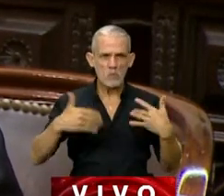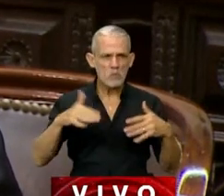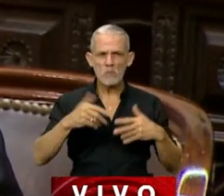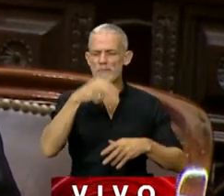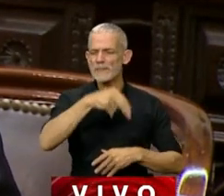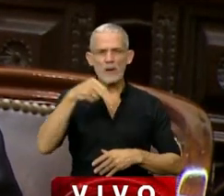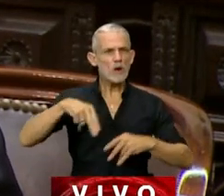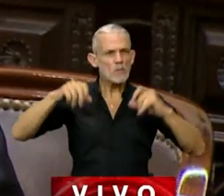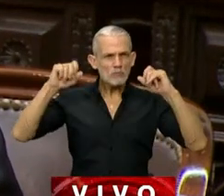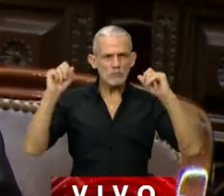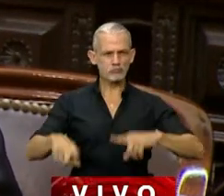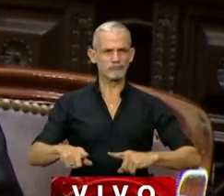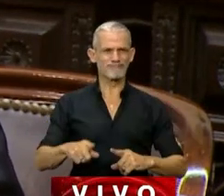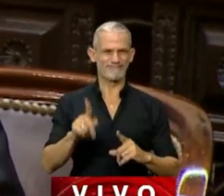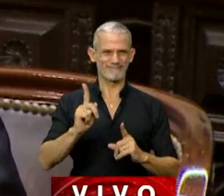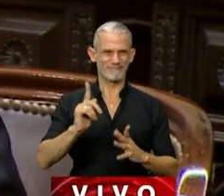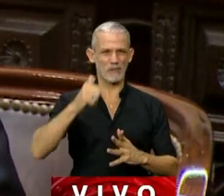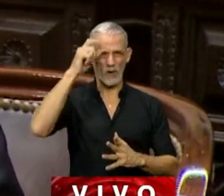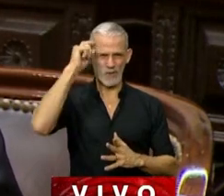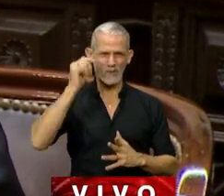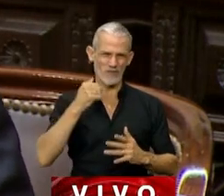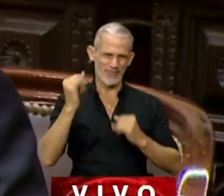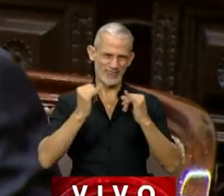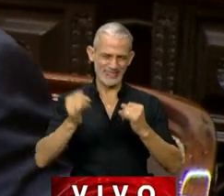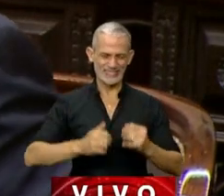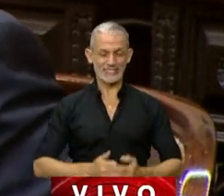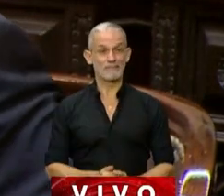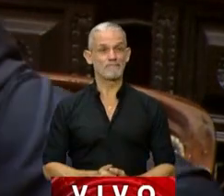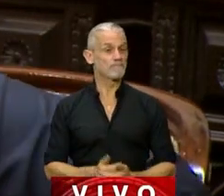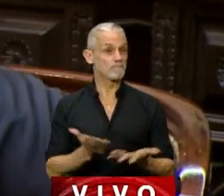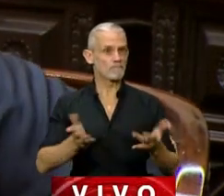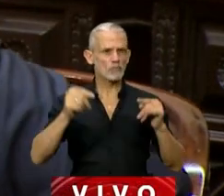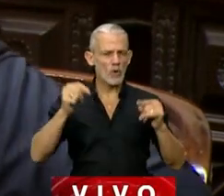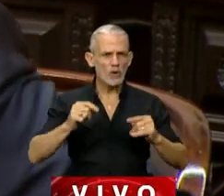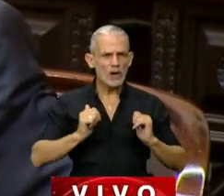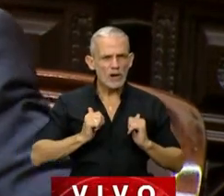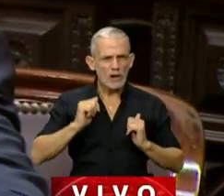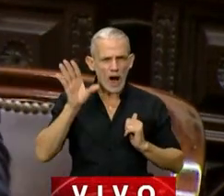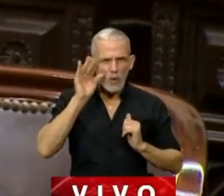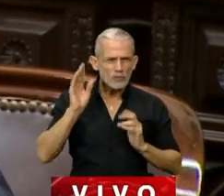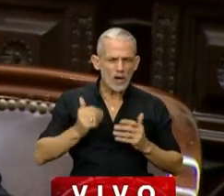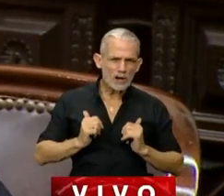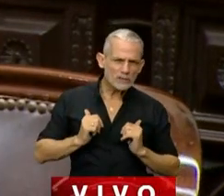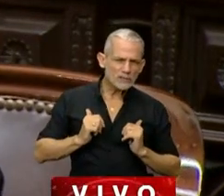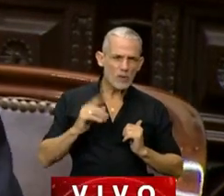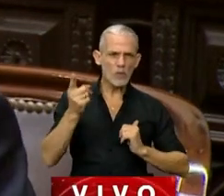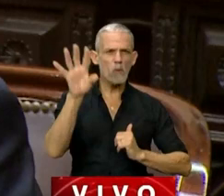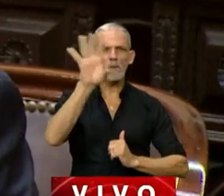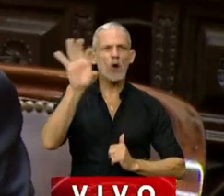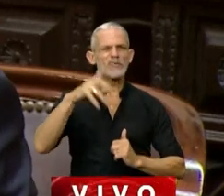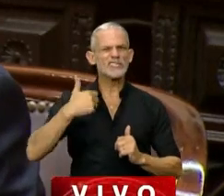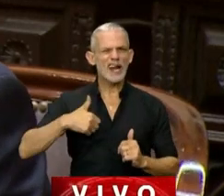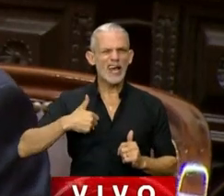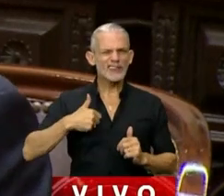muy neuquino y muy argentino, tal cual ellos permanentemente lo manifiestan. Pero hoy escuchar que una